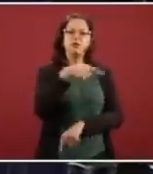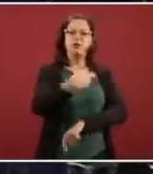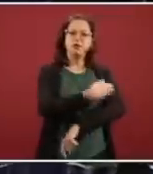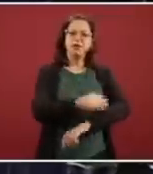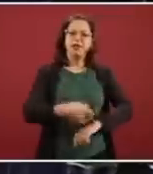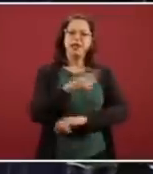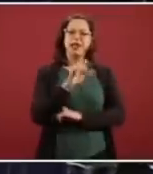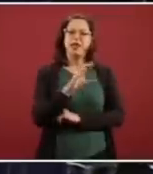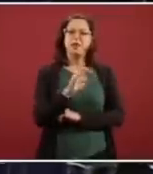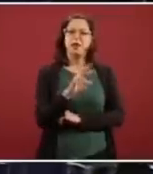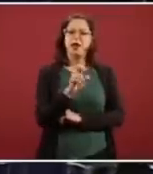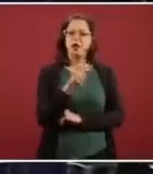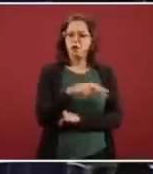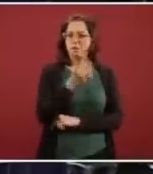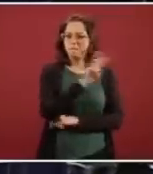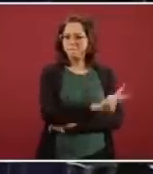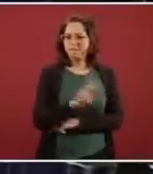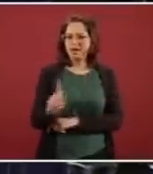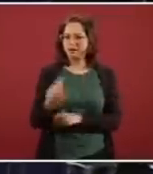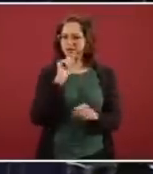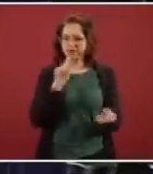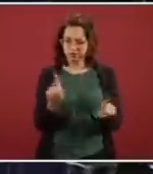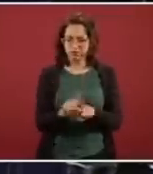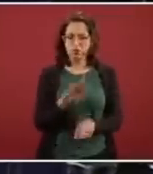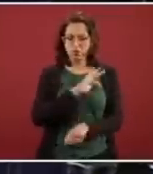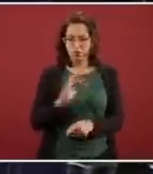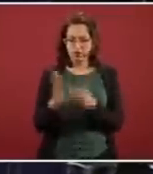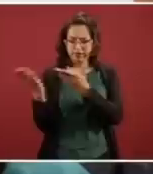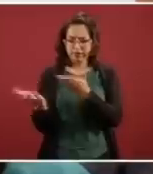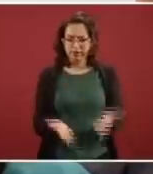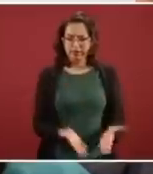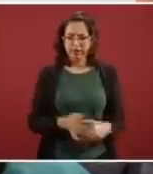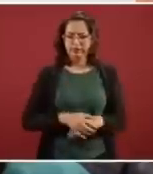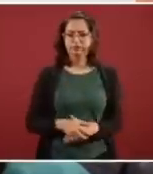la familia Levarón? Sería concretamente mi pregunta.